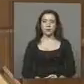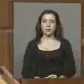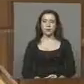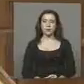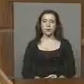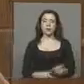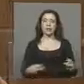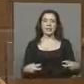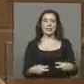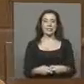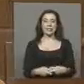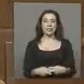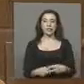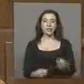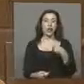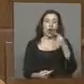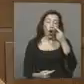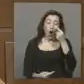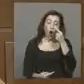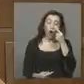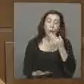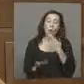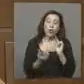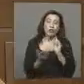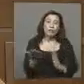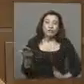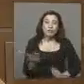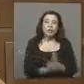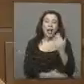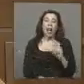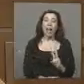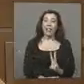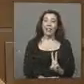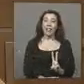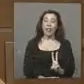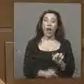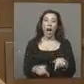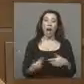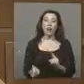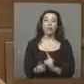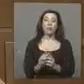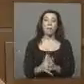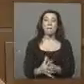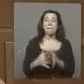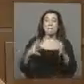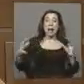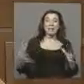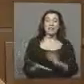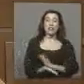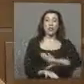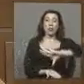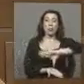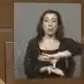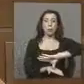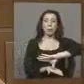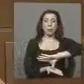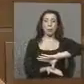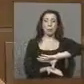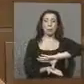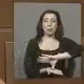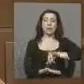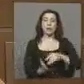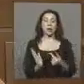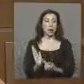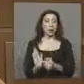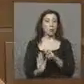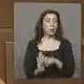Es un sindicato que conocí cuando recién se iniciaba, eran 32, hoy día es el más grande del país. Este es un